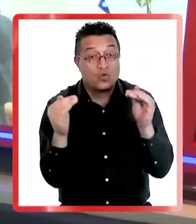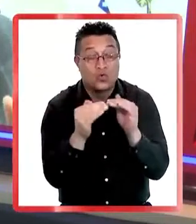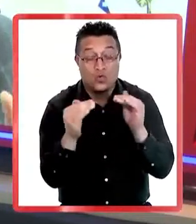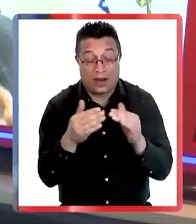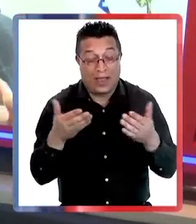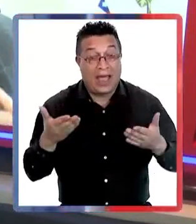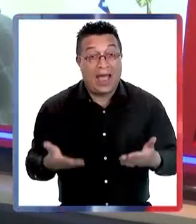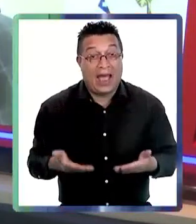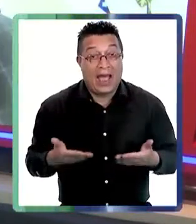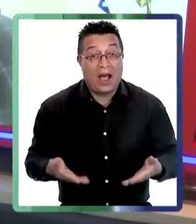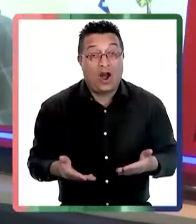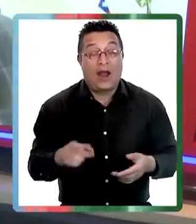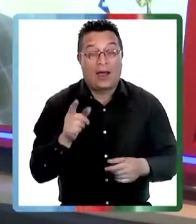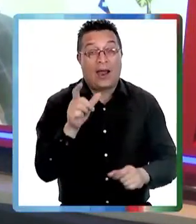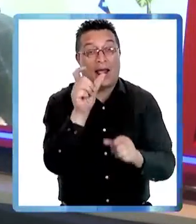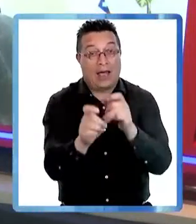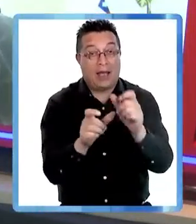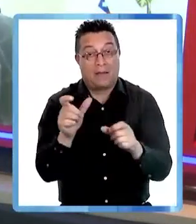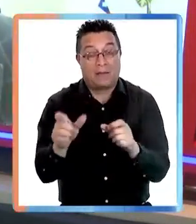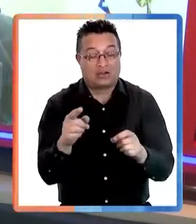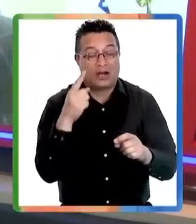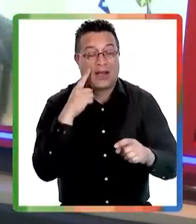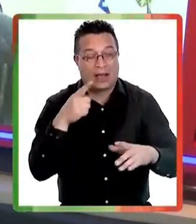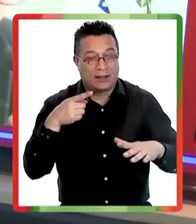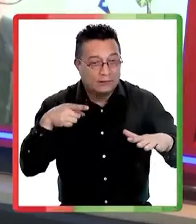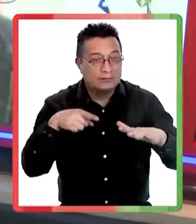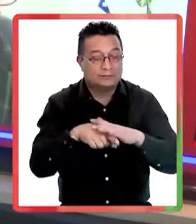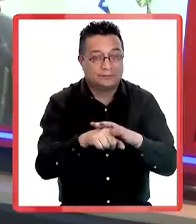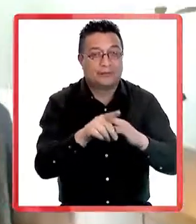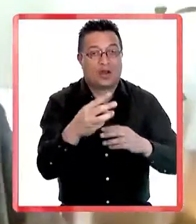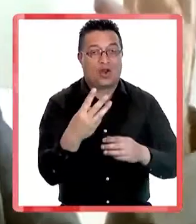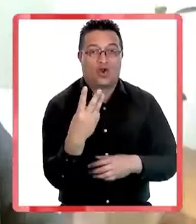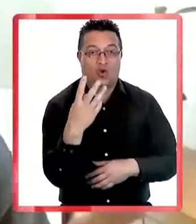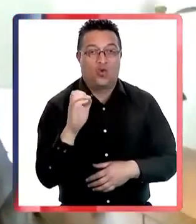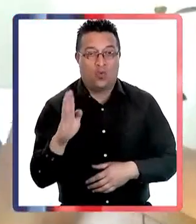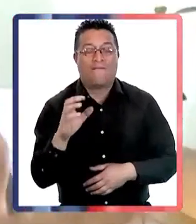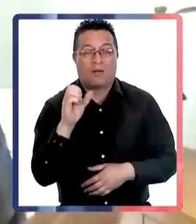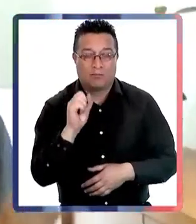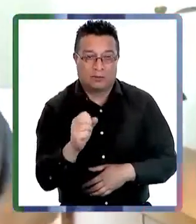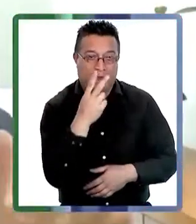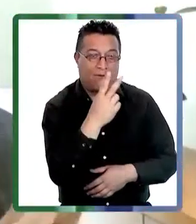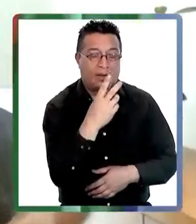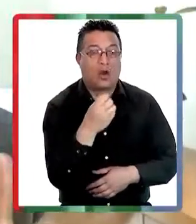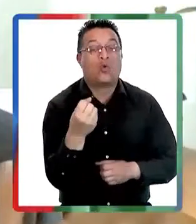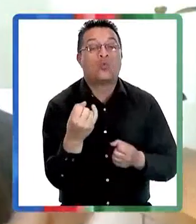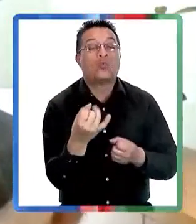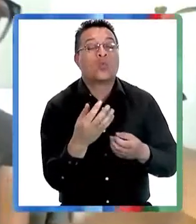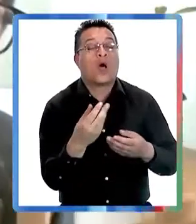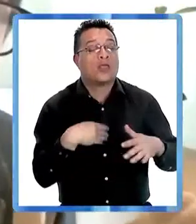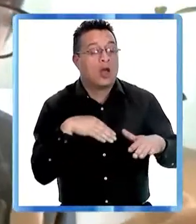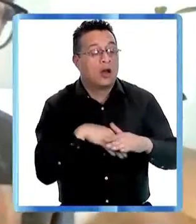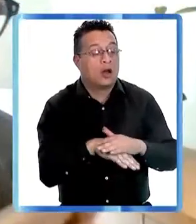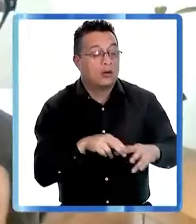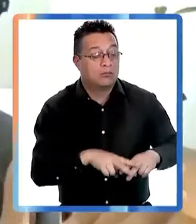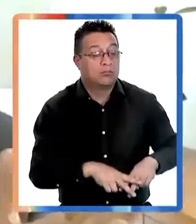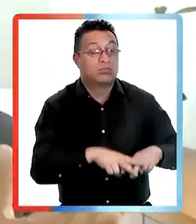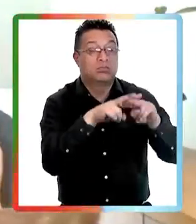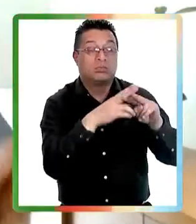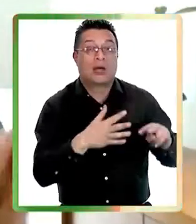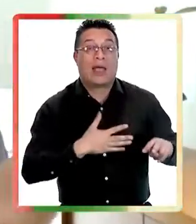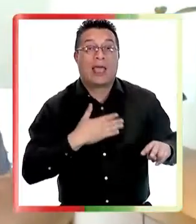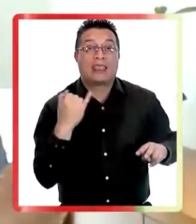el caso actual, donde la persona se mete, ¿no es cierto?, en la página web y puede ver cuánto tiene ahorrado en la cuenta